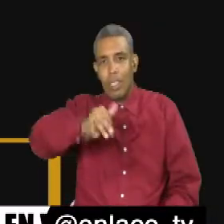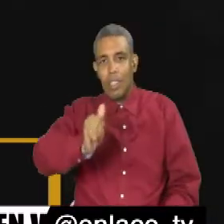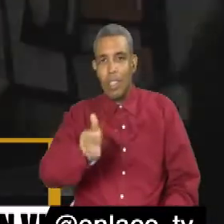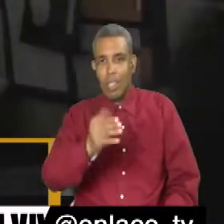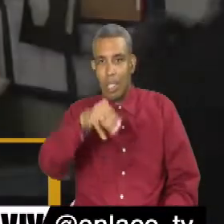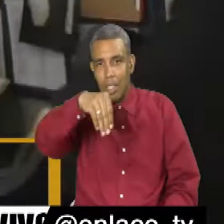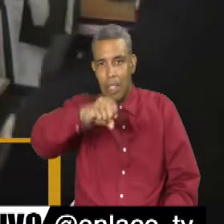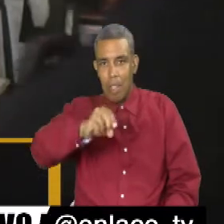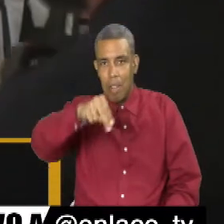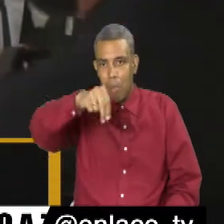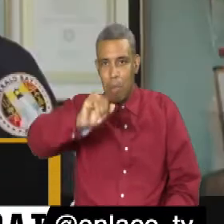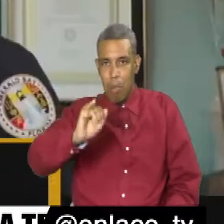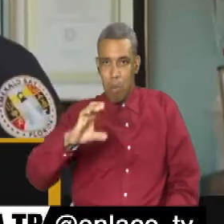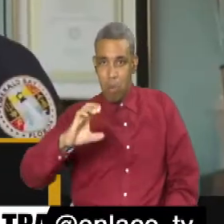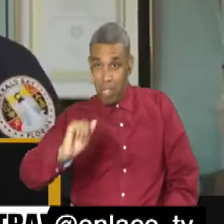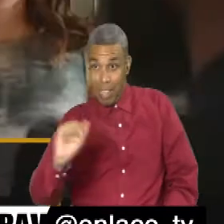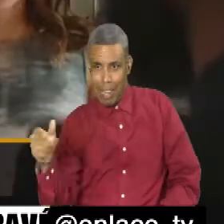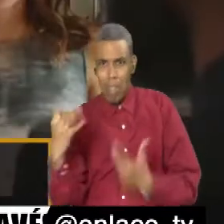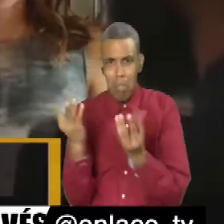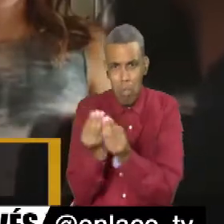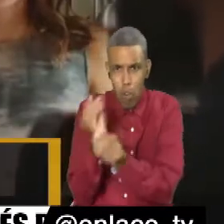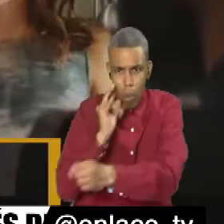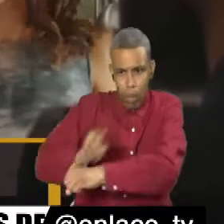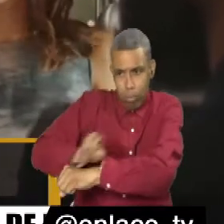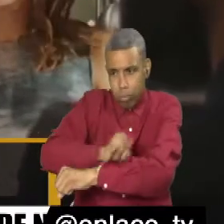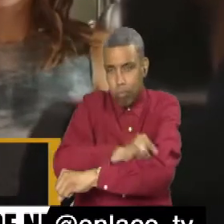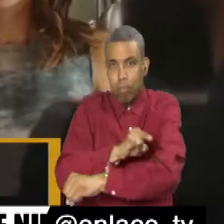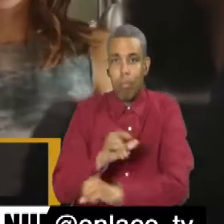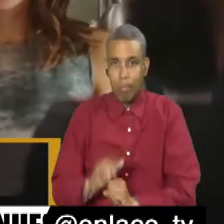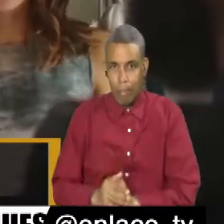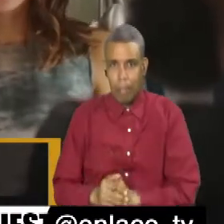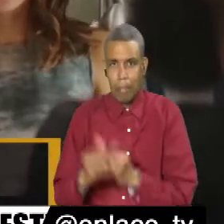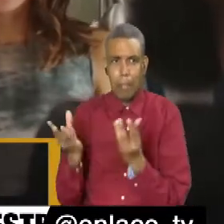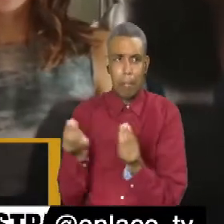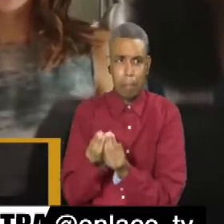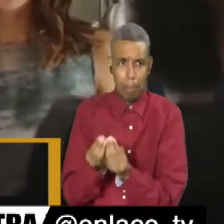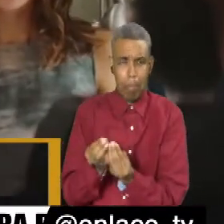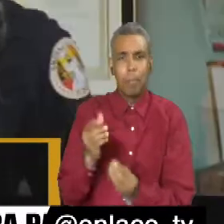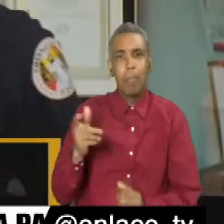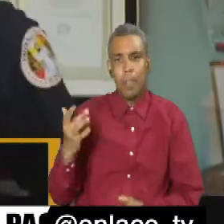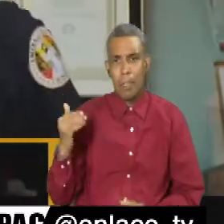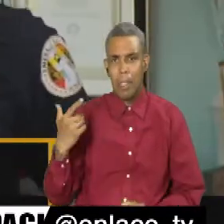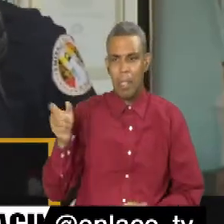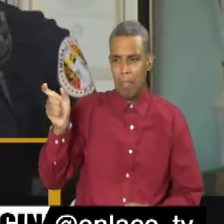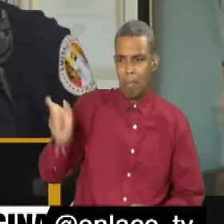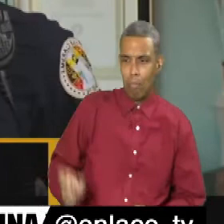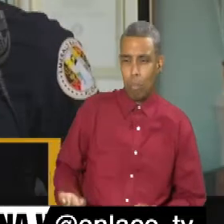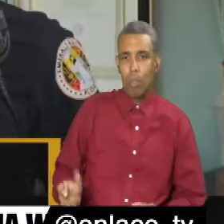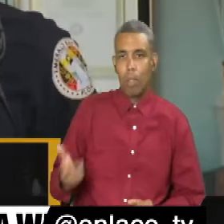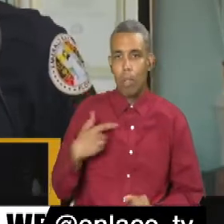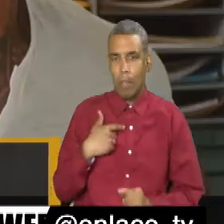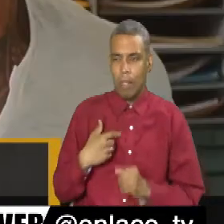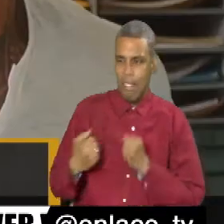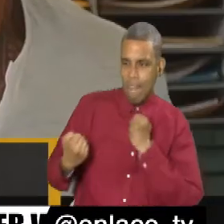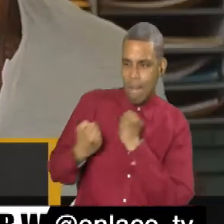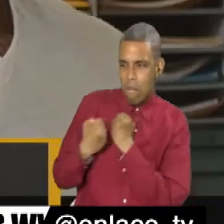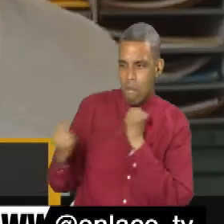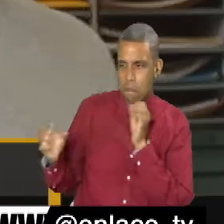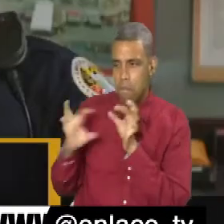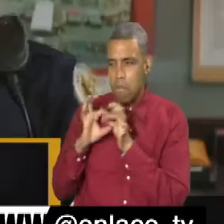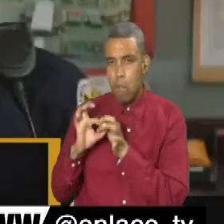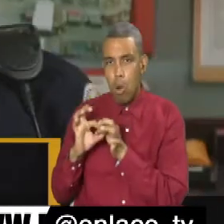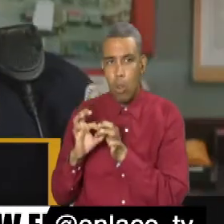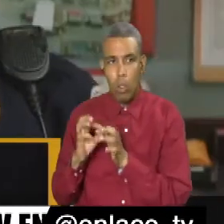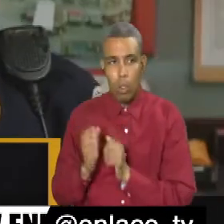de élite, el alma de esta playa. Un estricto y esforzado socorrista de la antigua escuela deberá trabajar codo a codo con el rebelde Max